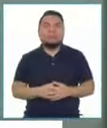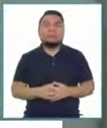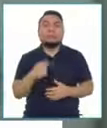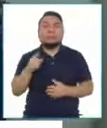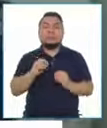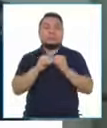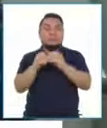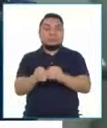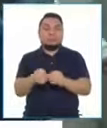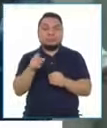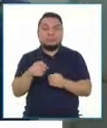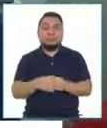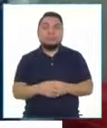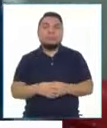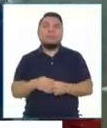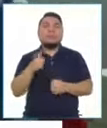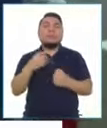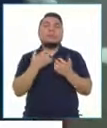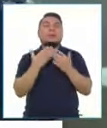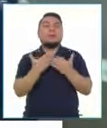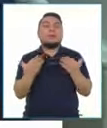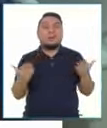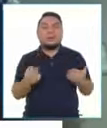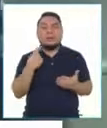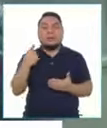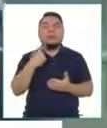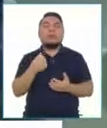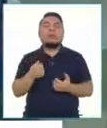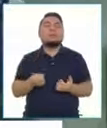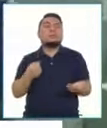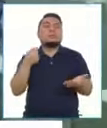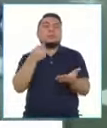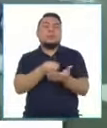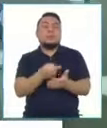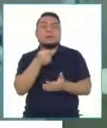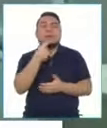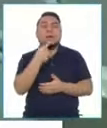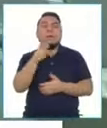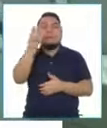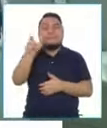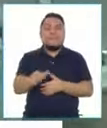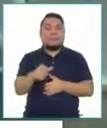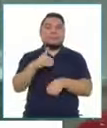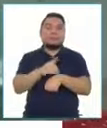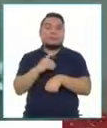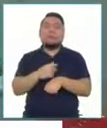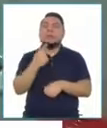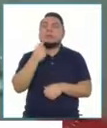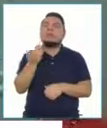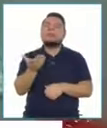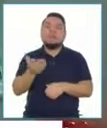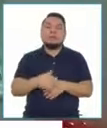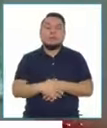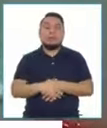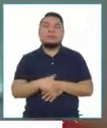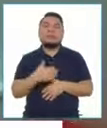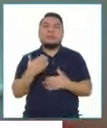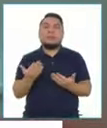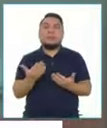la instalación y el equipamiento, a la contratación del personal médico. Nos referimos